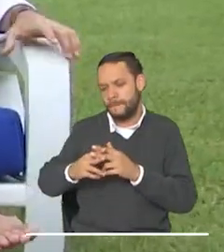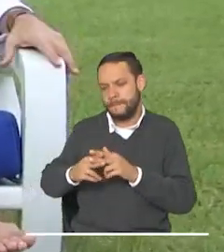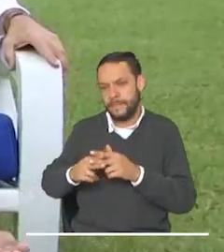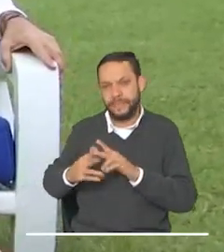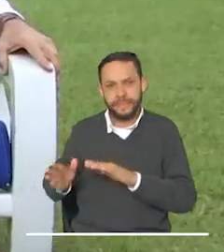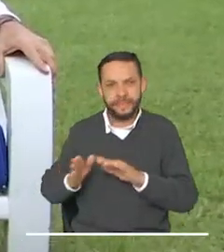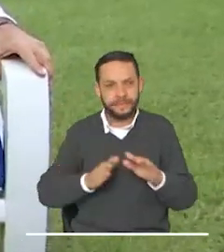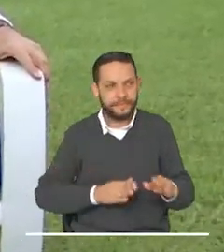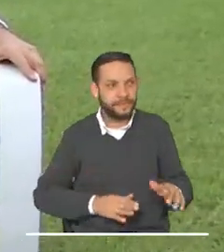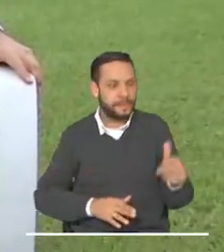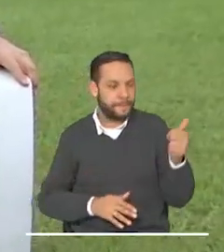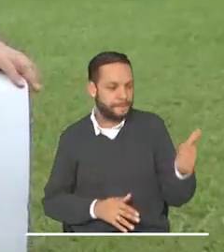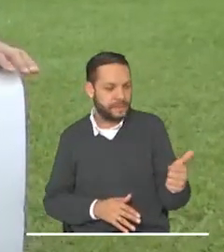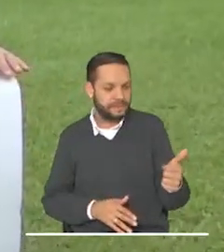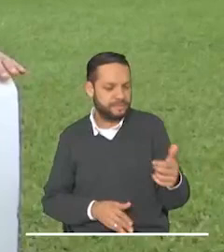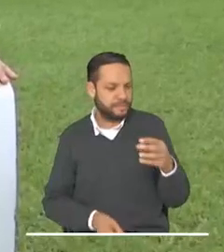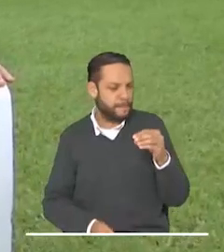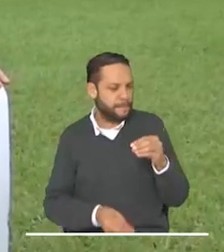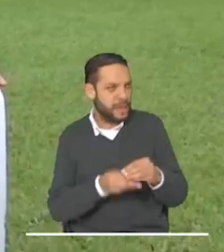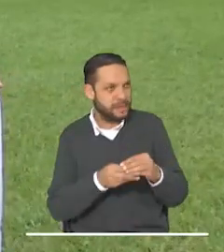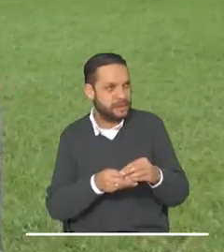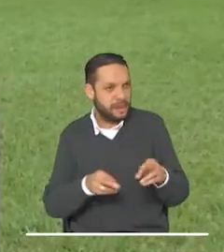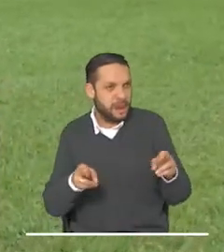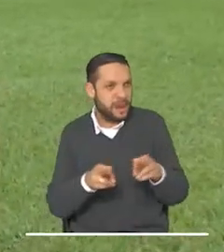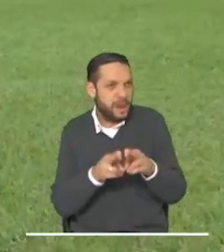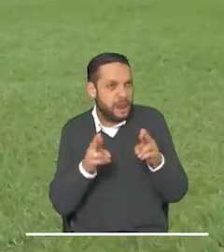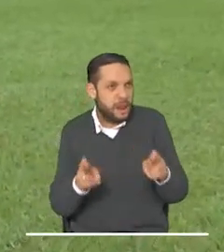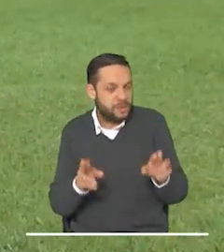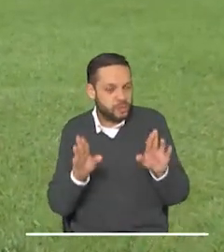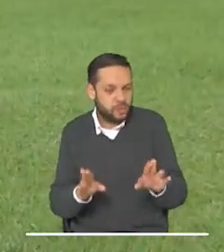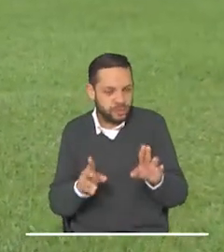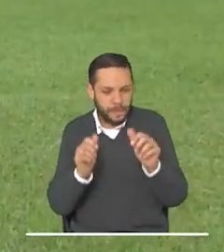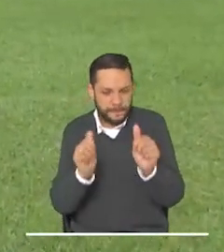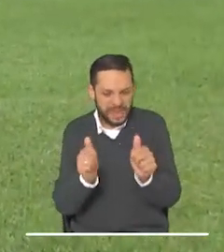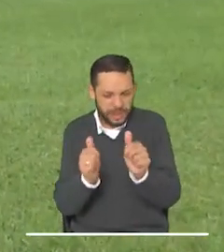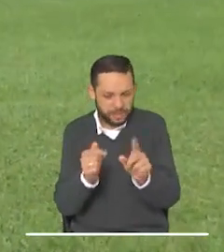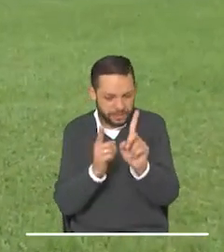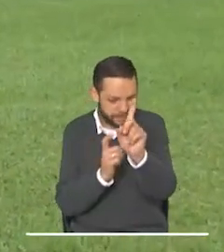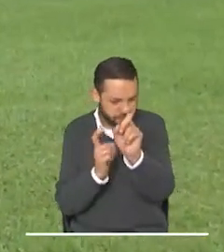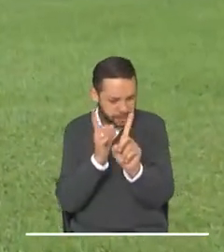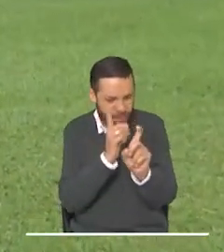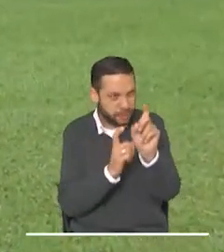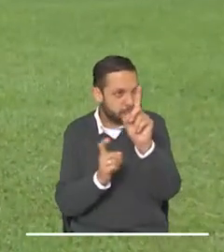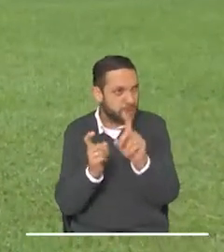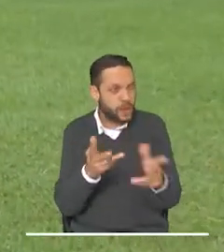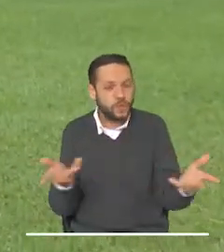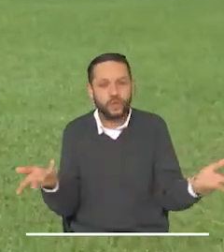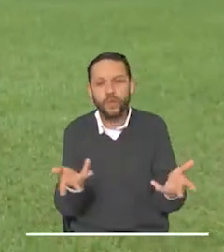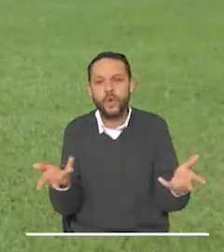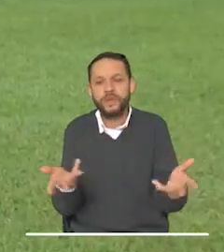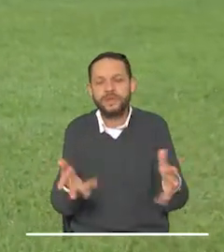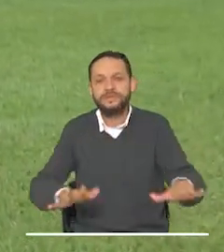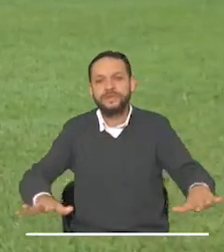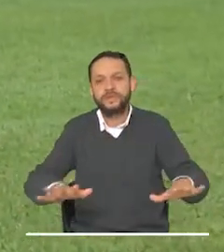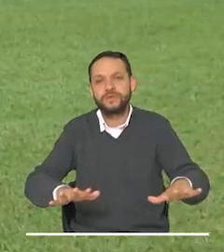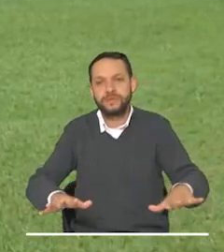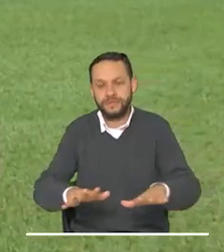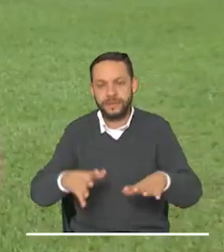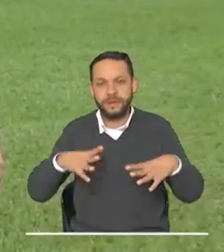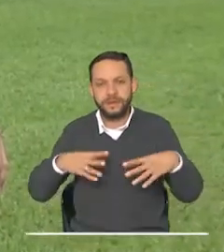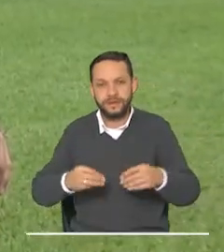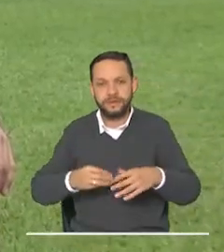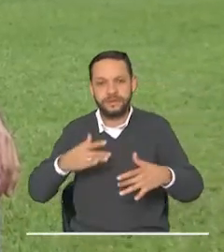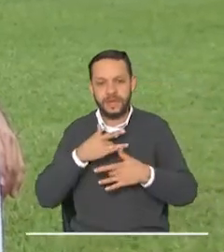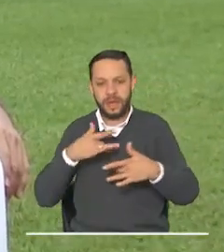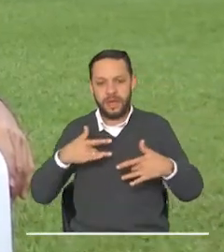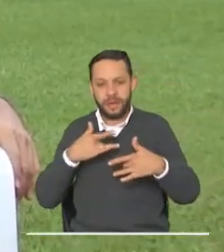qué bien Yo creo que esto es un programa más de reflexión ustedes dirán Y dónde es todo esto estamos acá en el parque de